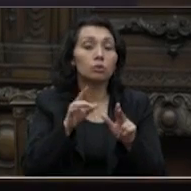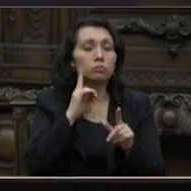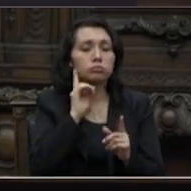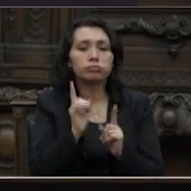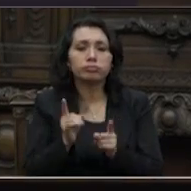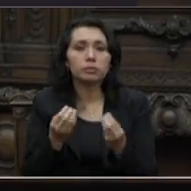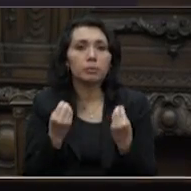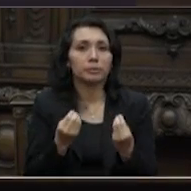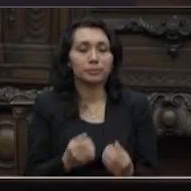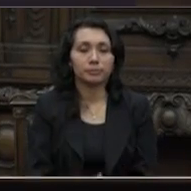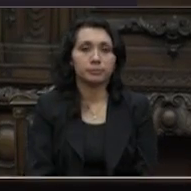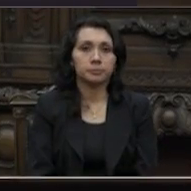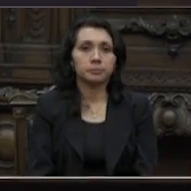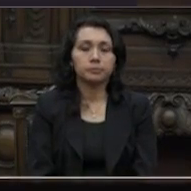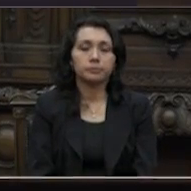género.